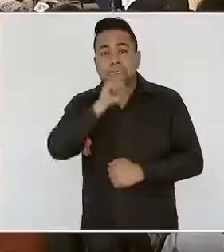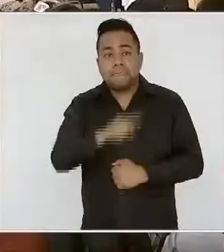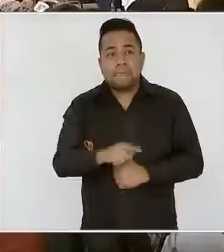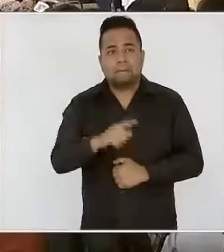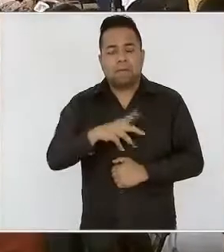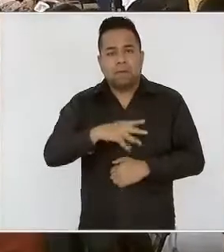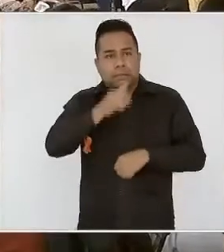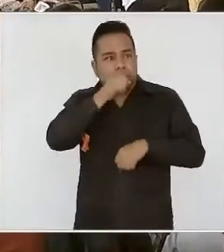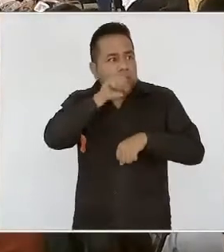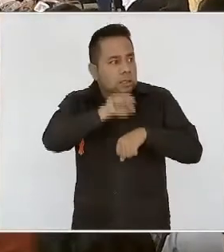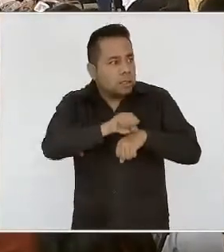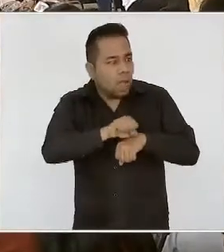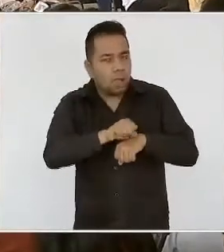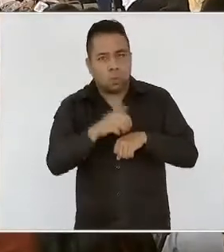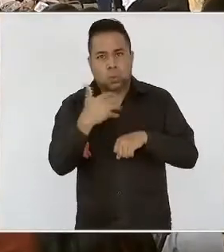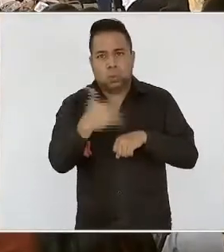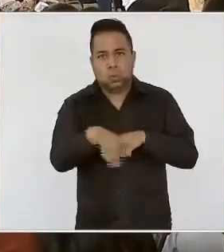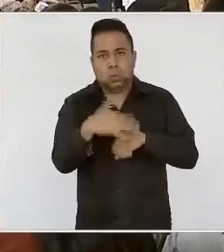con